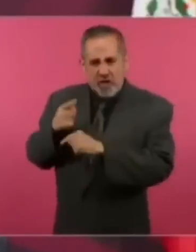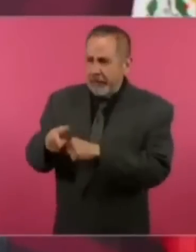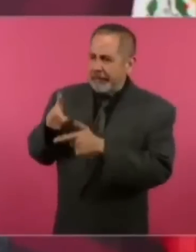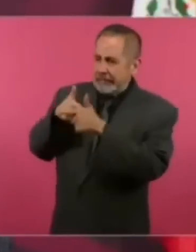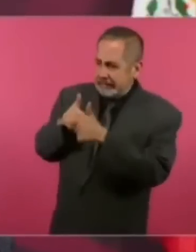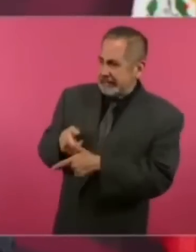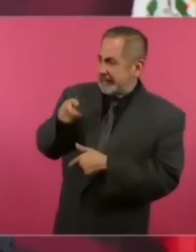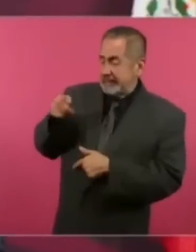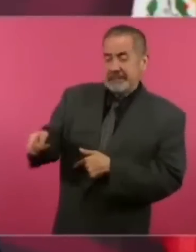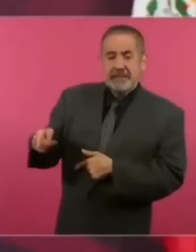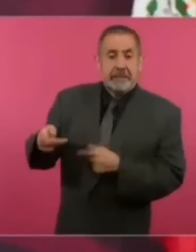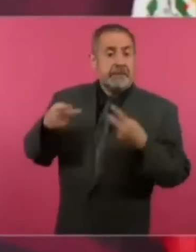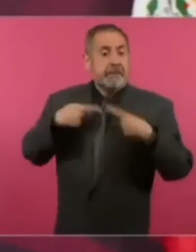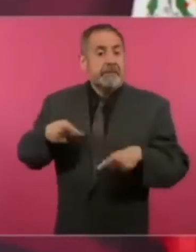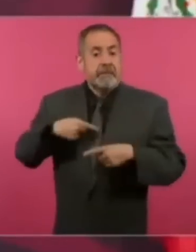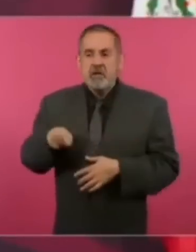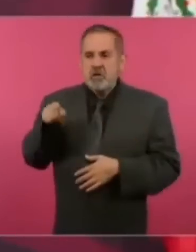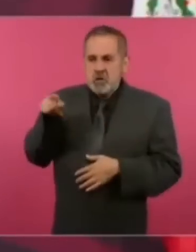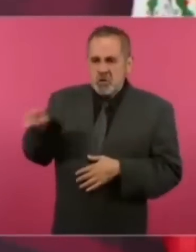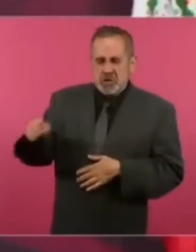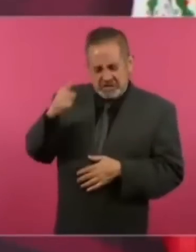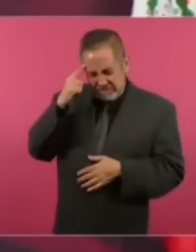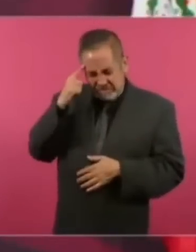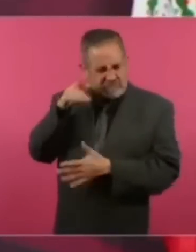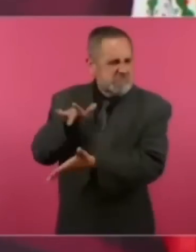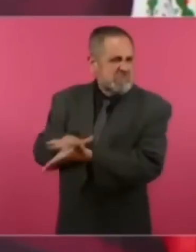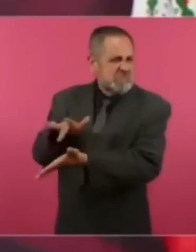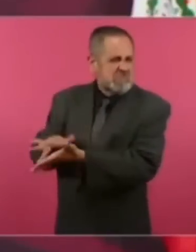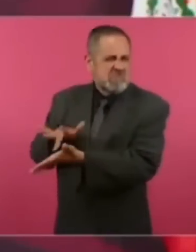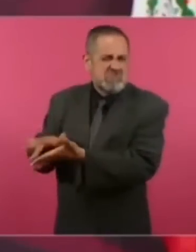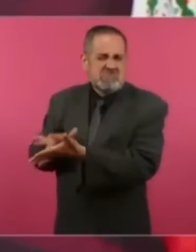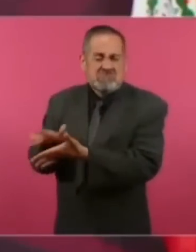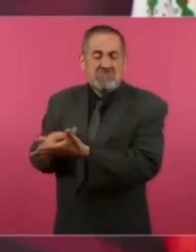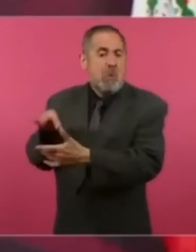porque el pueblo es leal.